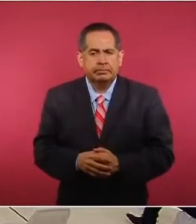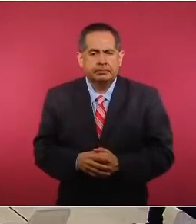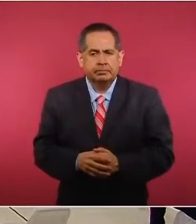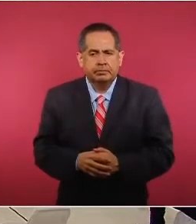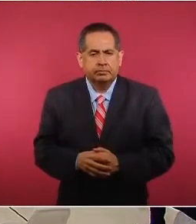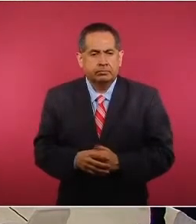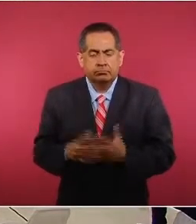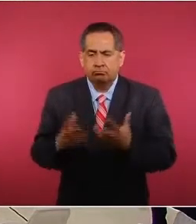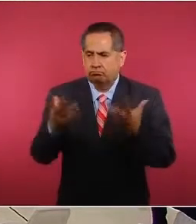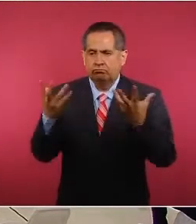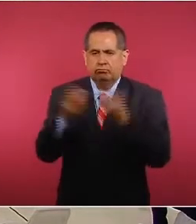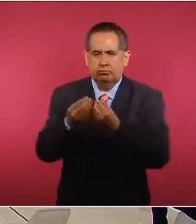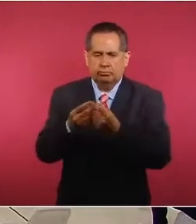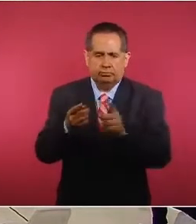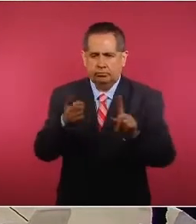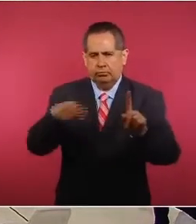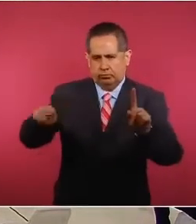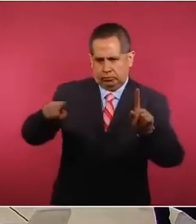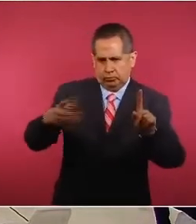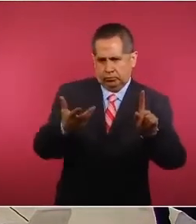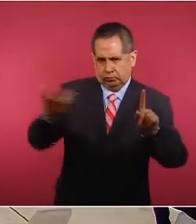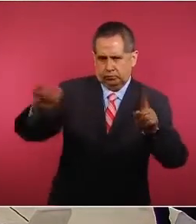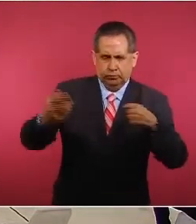hablo en plural, pero son ustedes